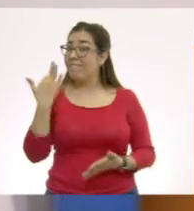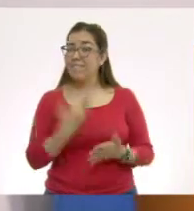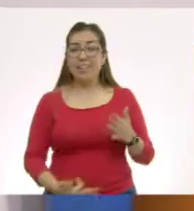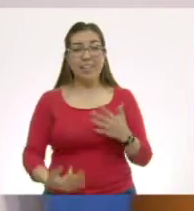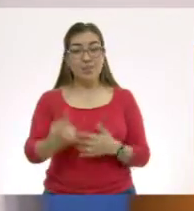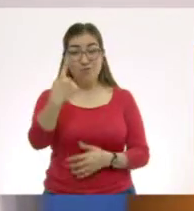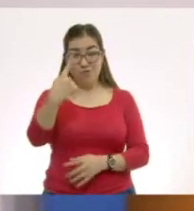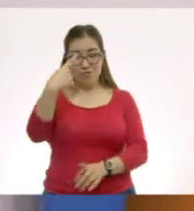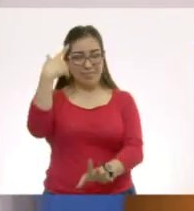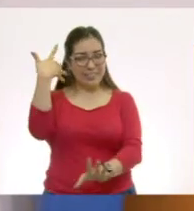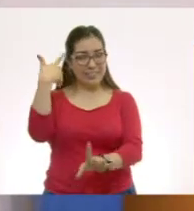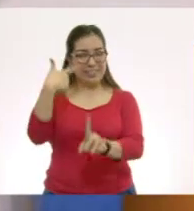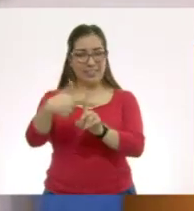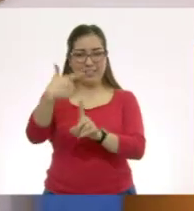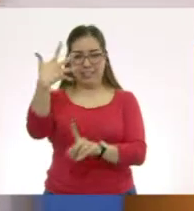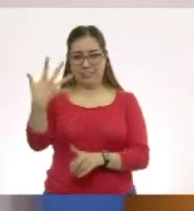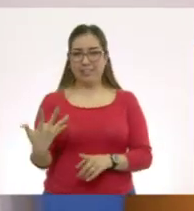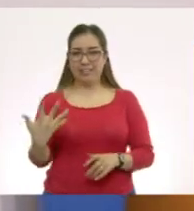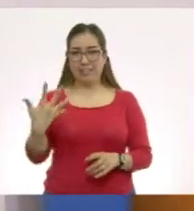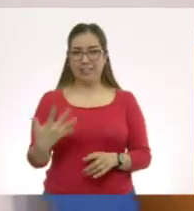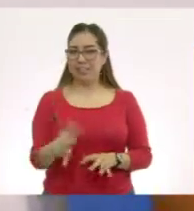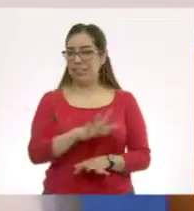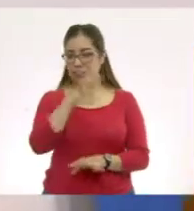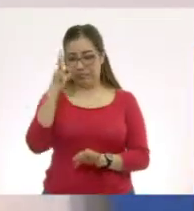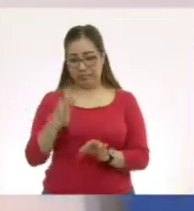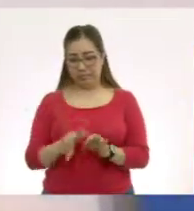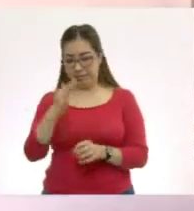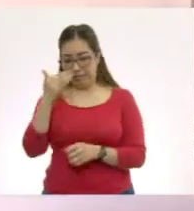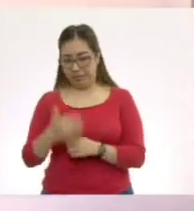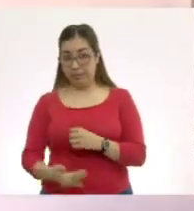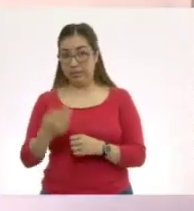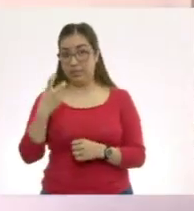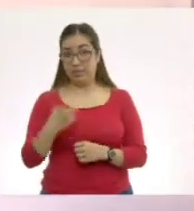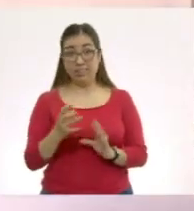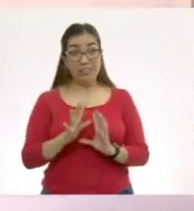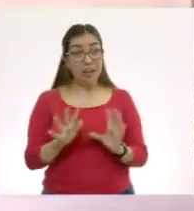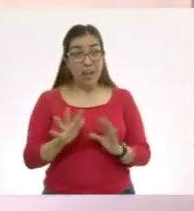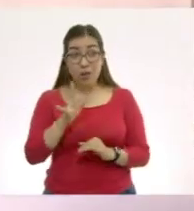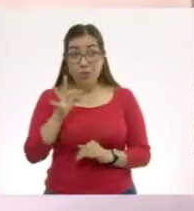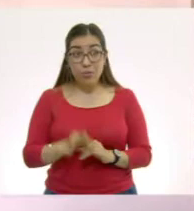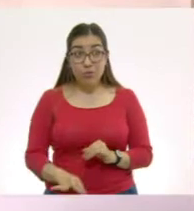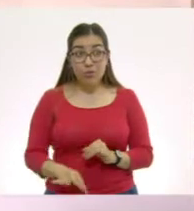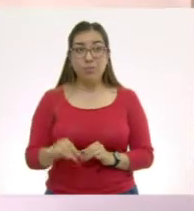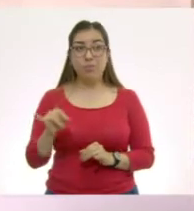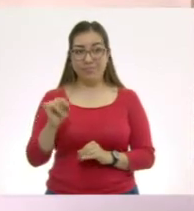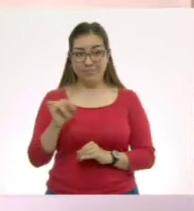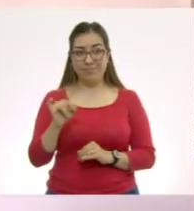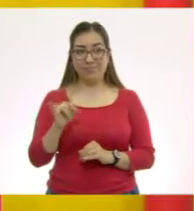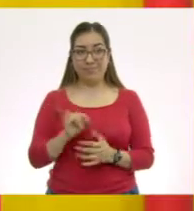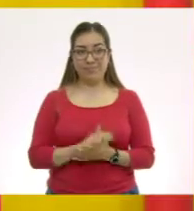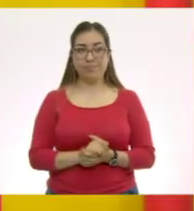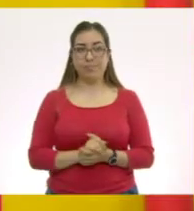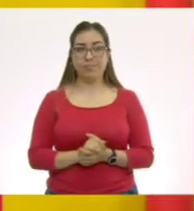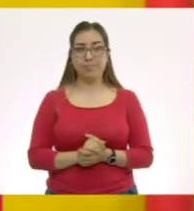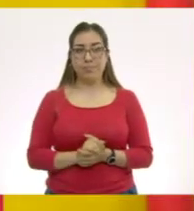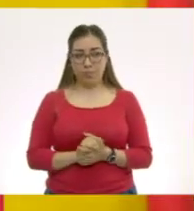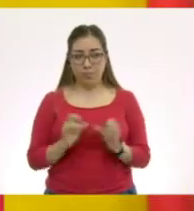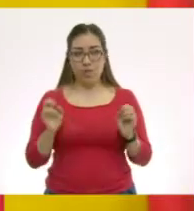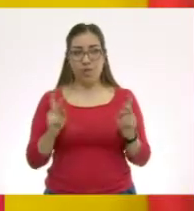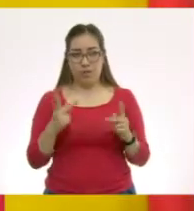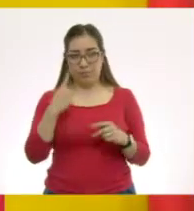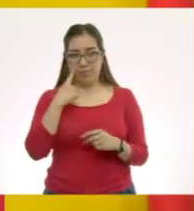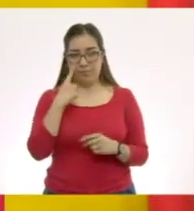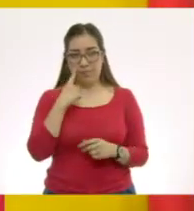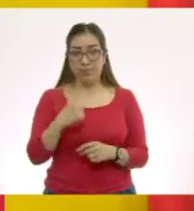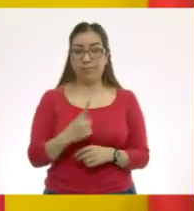sumar otras 5 unidades para terminar esta sucesión. ¿Y ya es el último? Y ya es el último. Ah, muy bien.